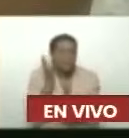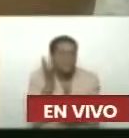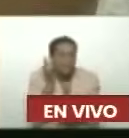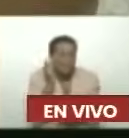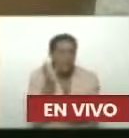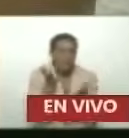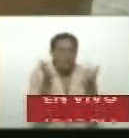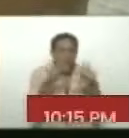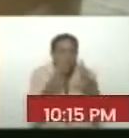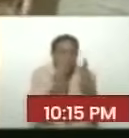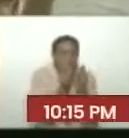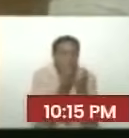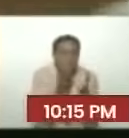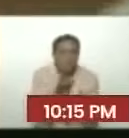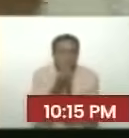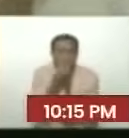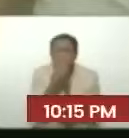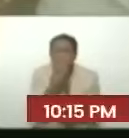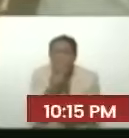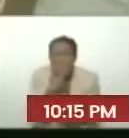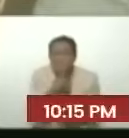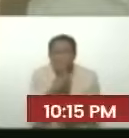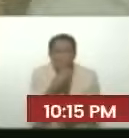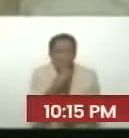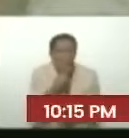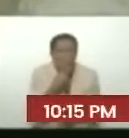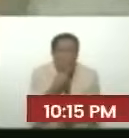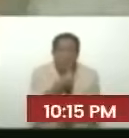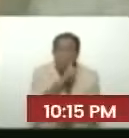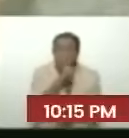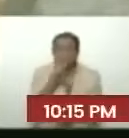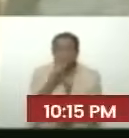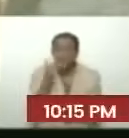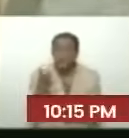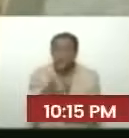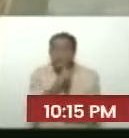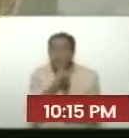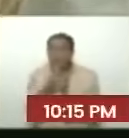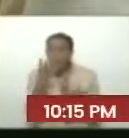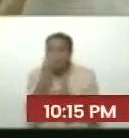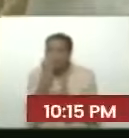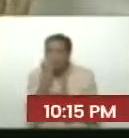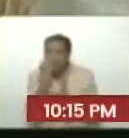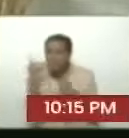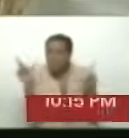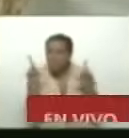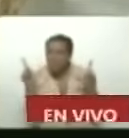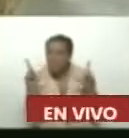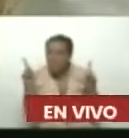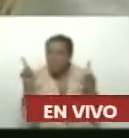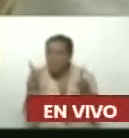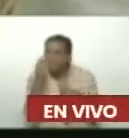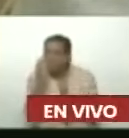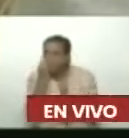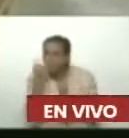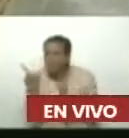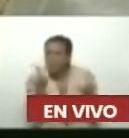leoncita, bellos, bellos, bellos, de verdad. Presidente. ¿Cómo que se llamaba la serie esa, una comiquita que había?